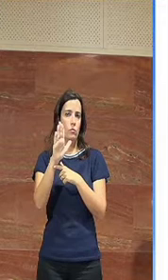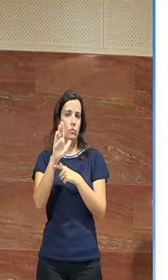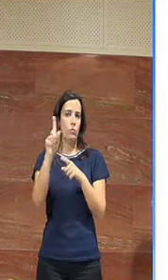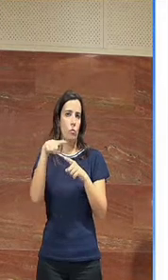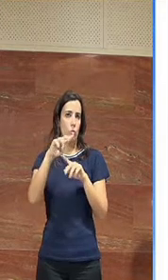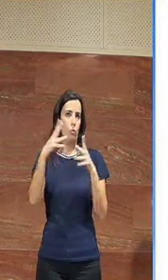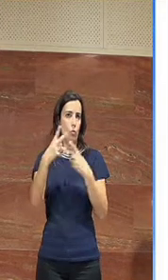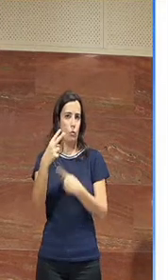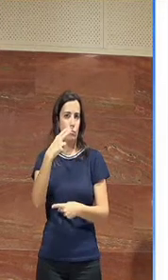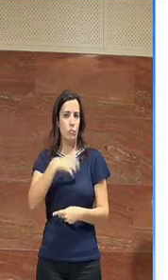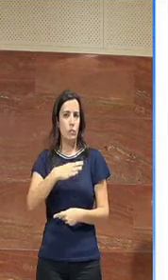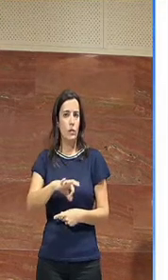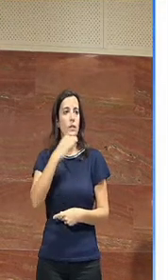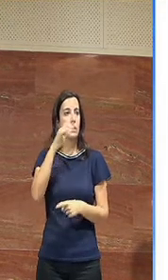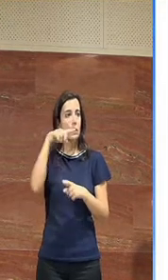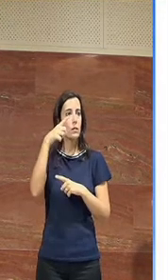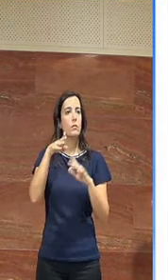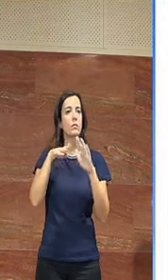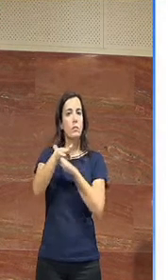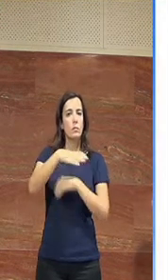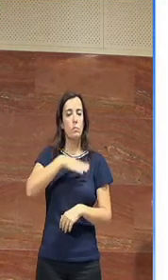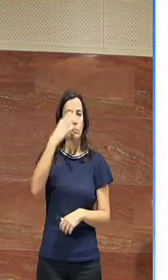tenéis ocasión de entrar en ella podáis ver